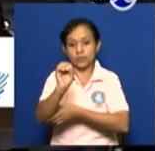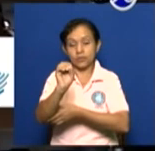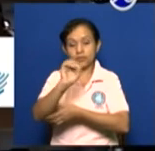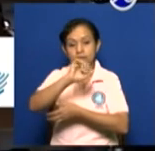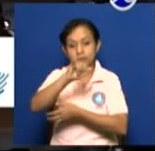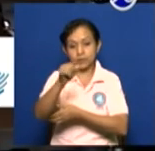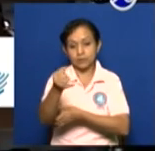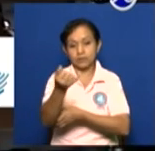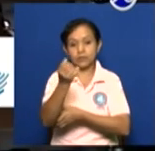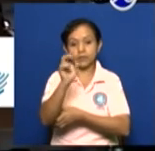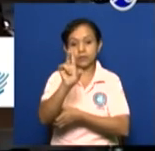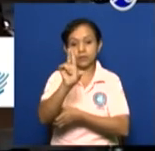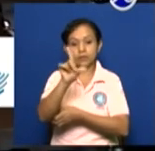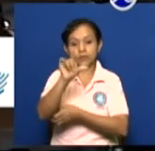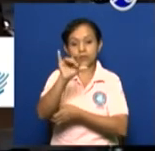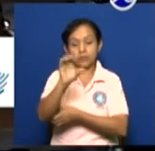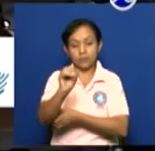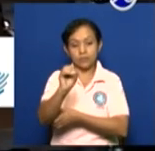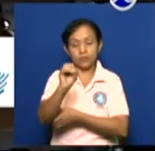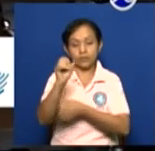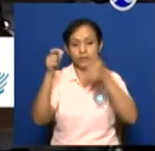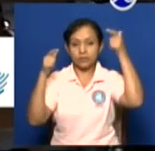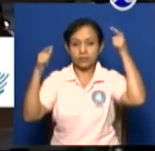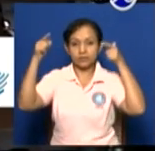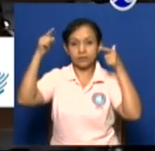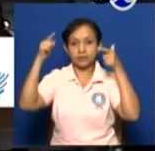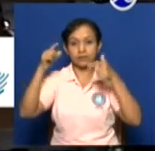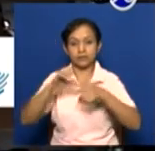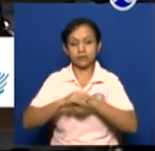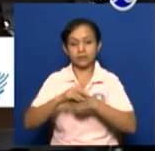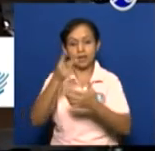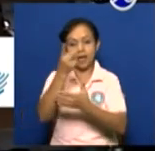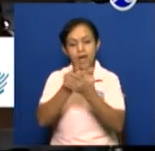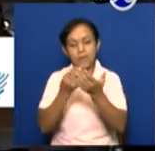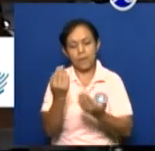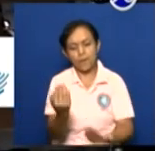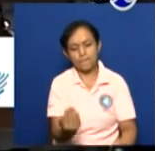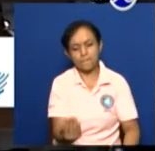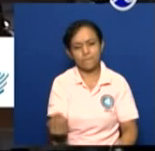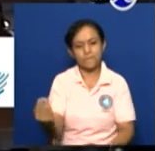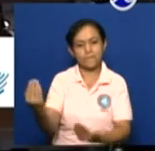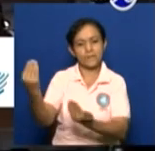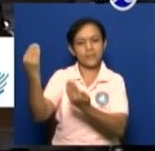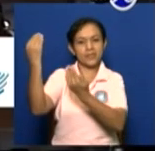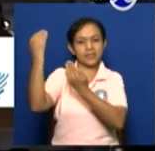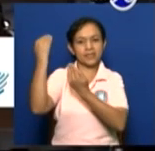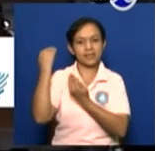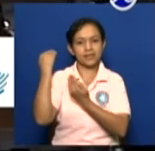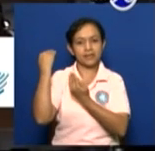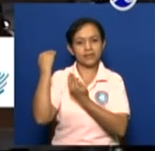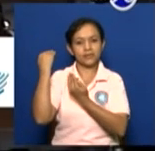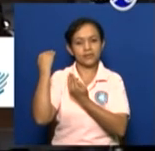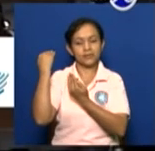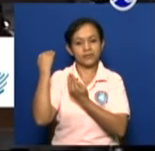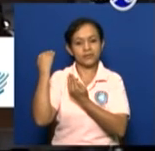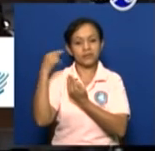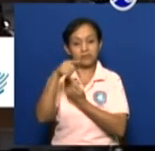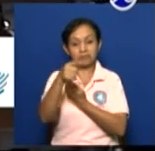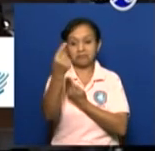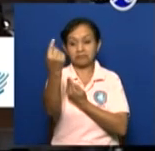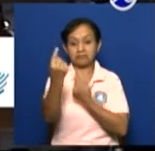Julio César Castillo Sandino, ambos nietos de nuestro general, que están presentes